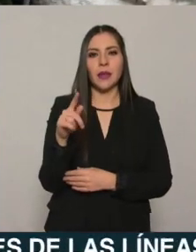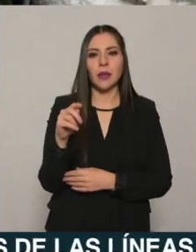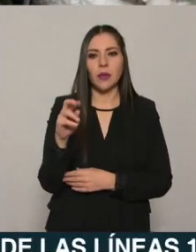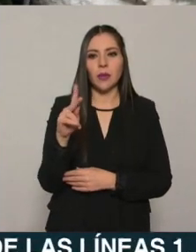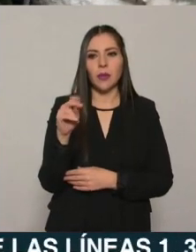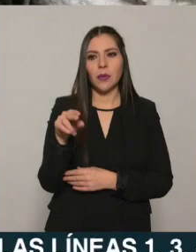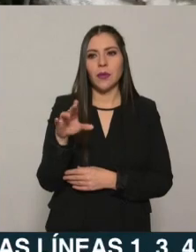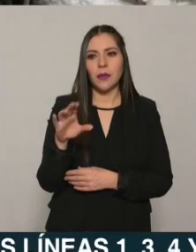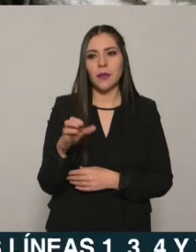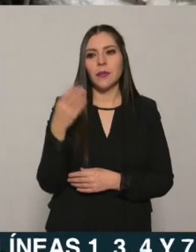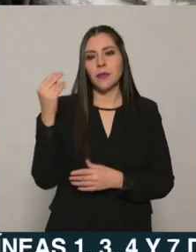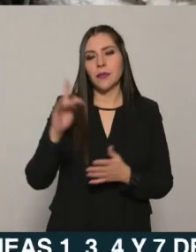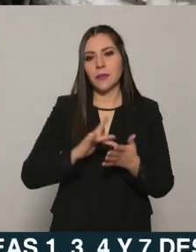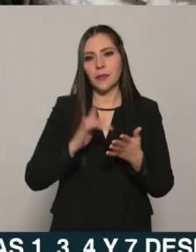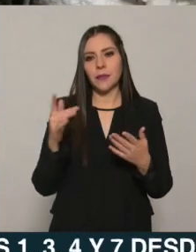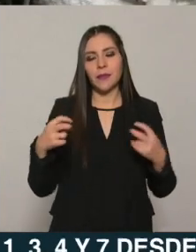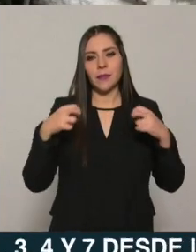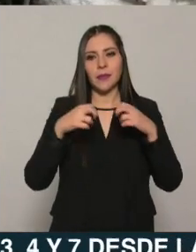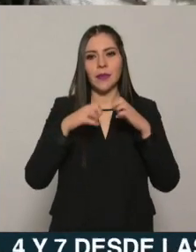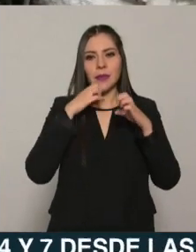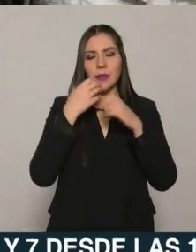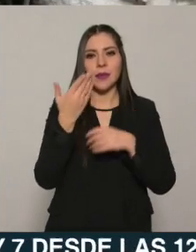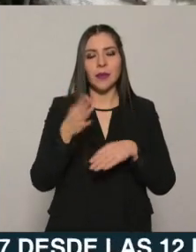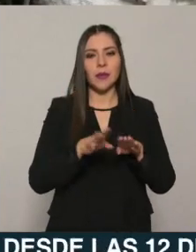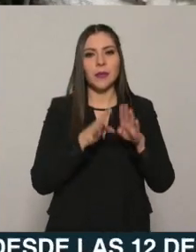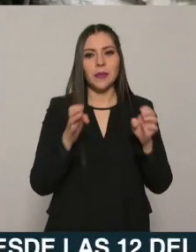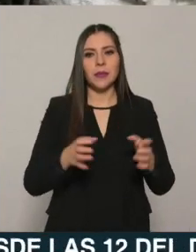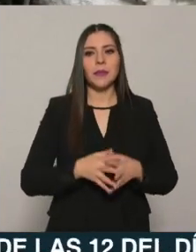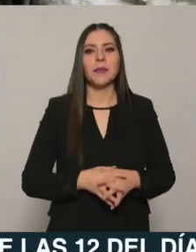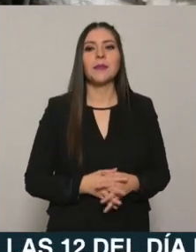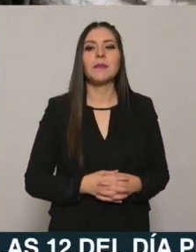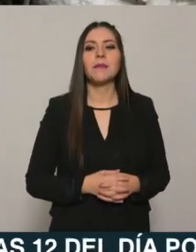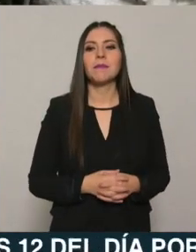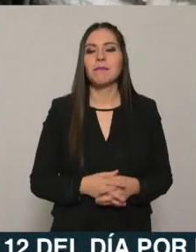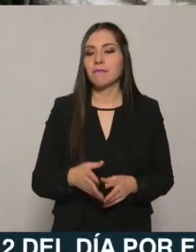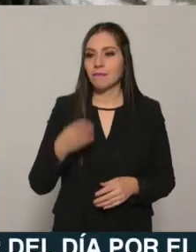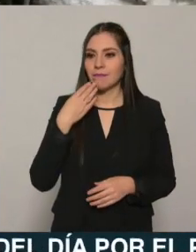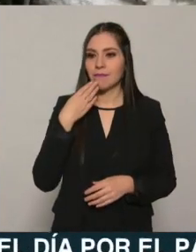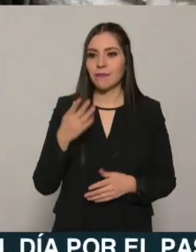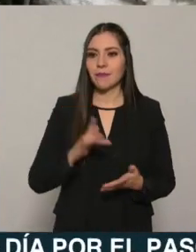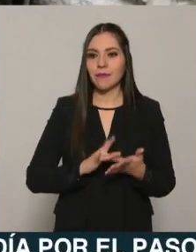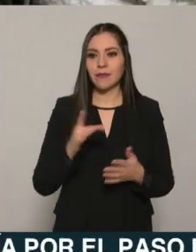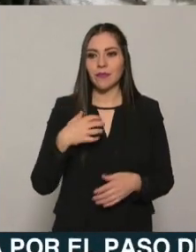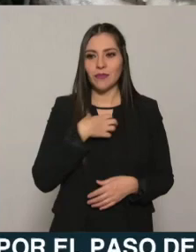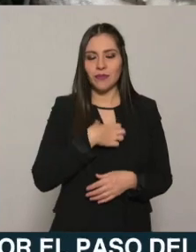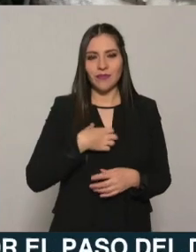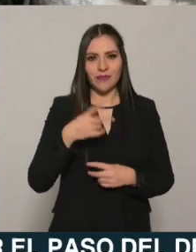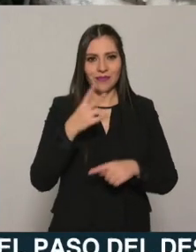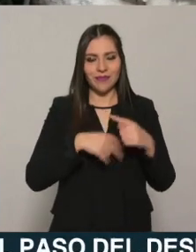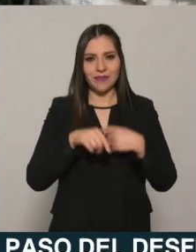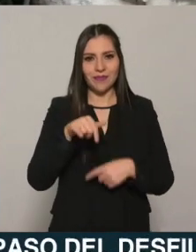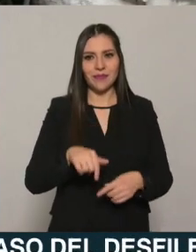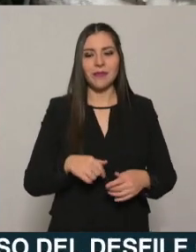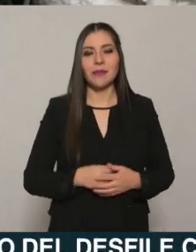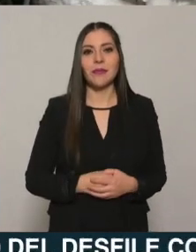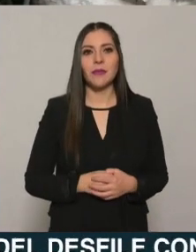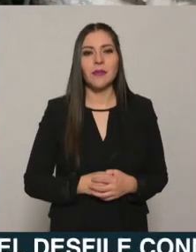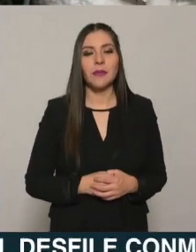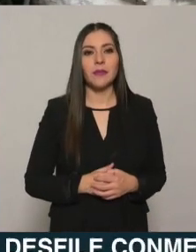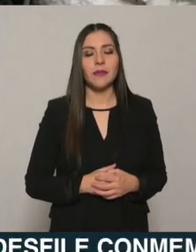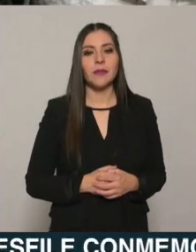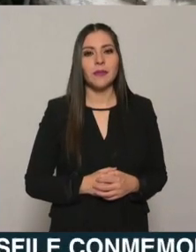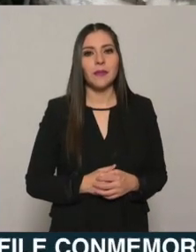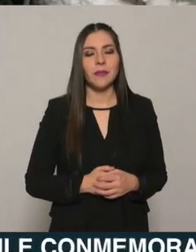gracias por estar con nosotros, Héctor. ¿Cómo estás? Muy bien, gracias. Encantados de estar aquí. Oye, Héctor, pues se sumó ahora